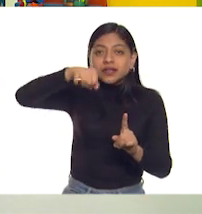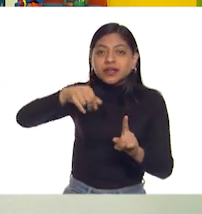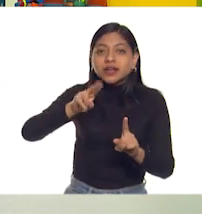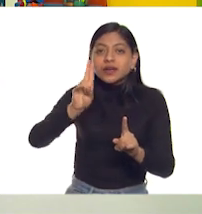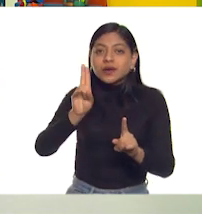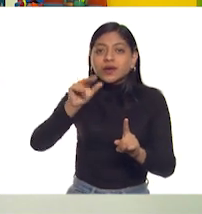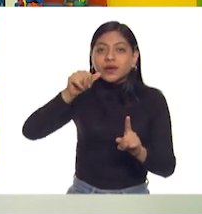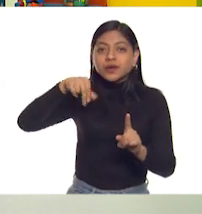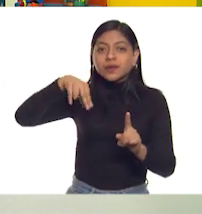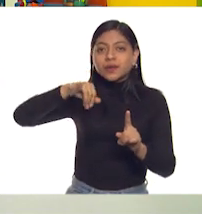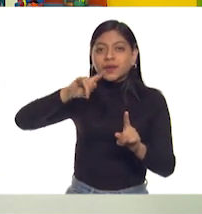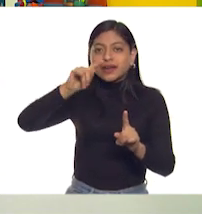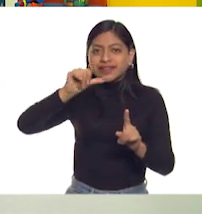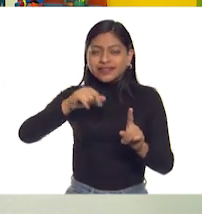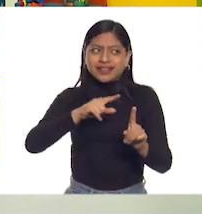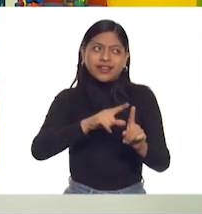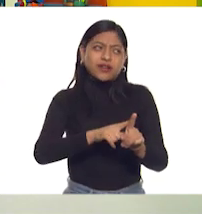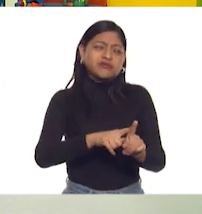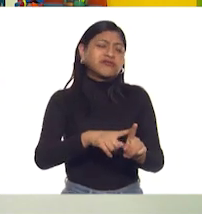floja.